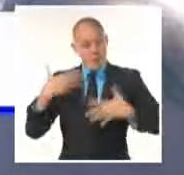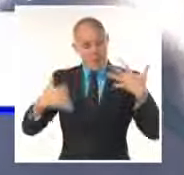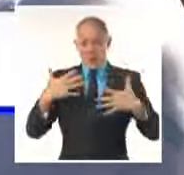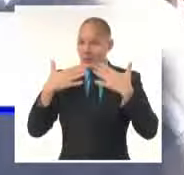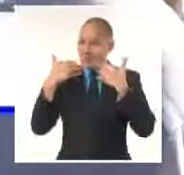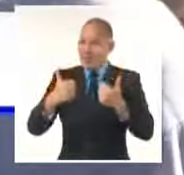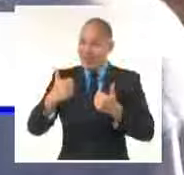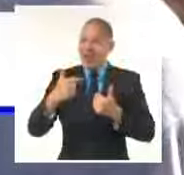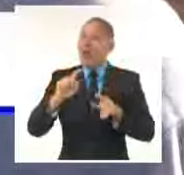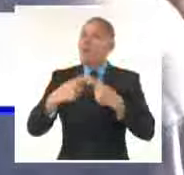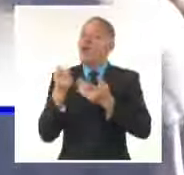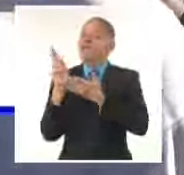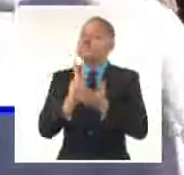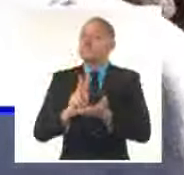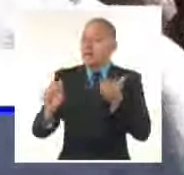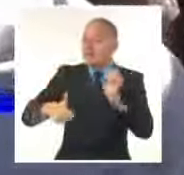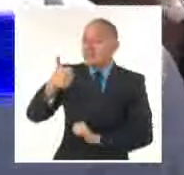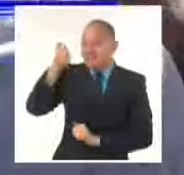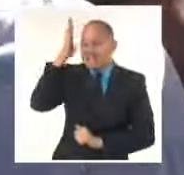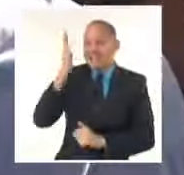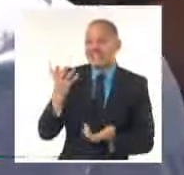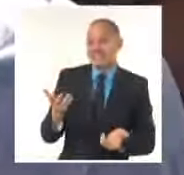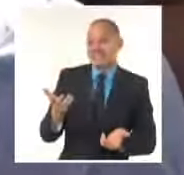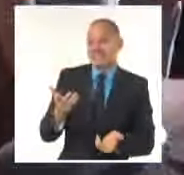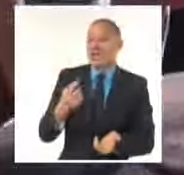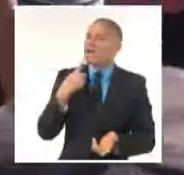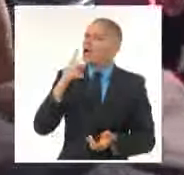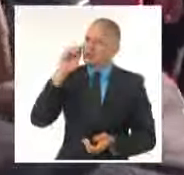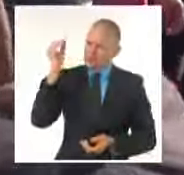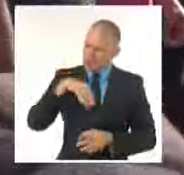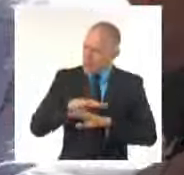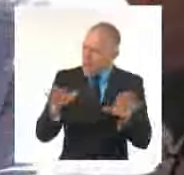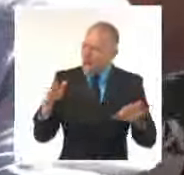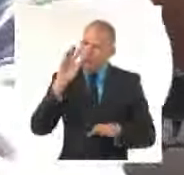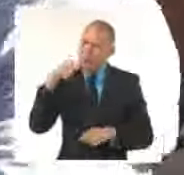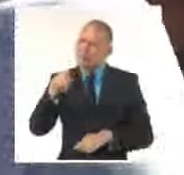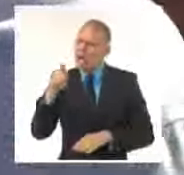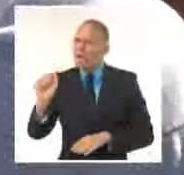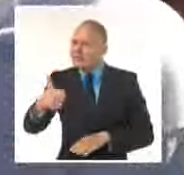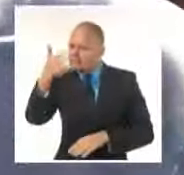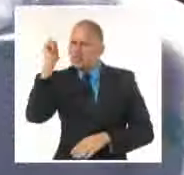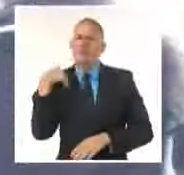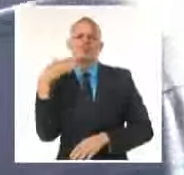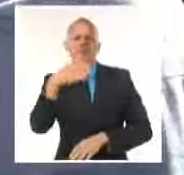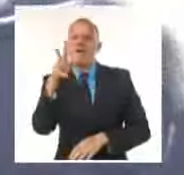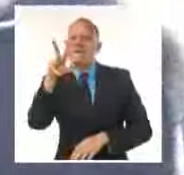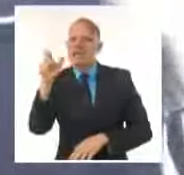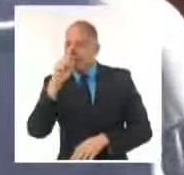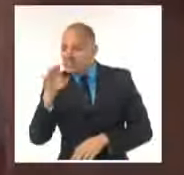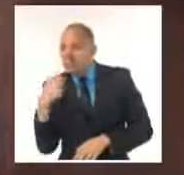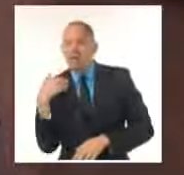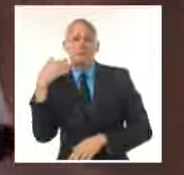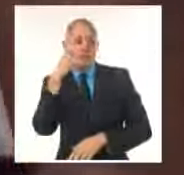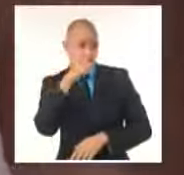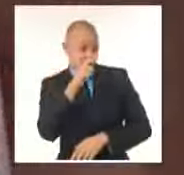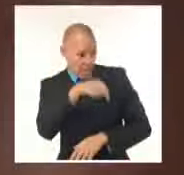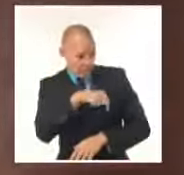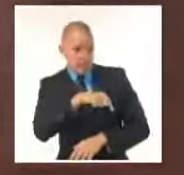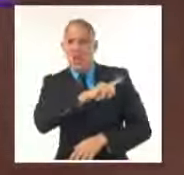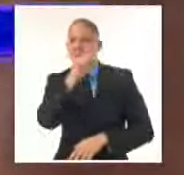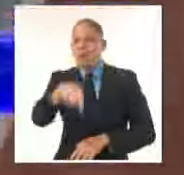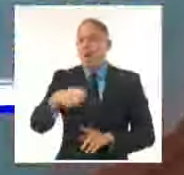grande. ¿Lo ha visto en estos días por todo el país? Por todo el país, lo vi en Villa Clara y ahora mismo me dijo que iba para Las Tunas. Me lo dijo él.